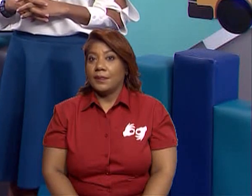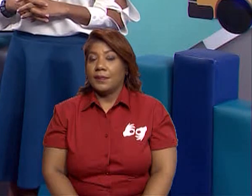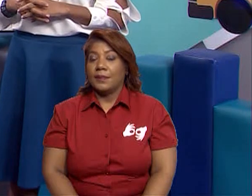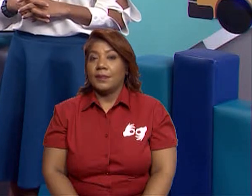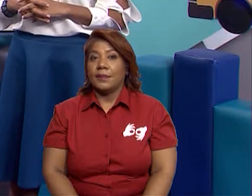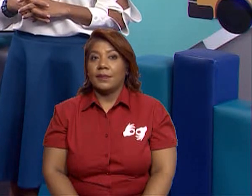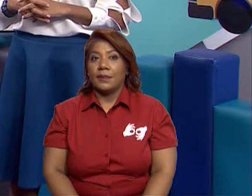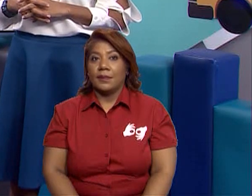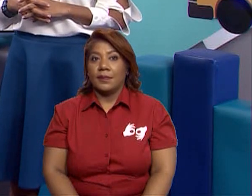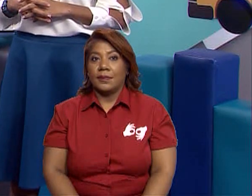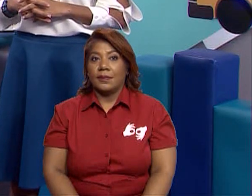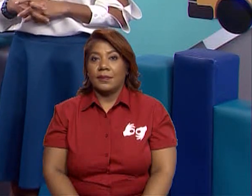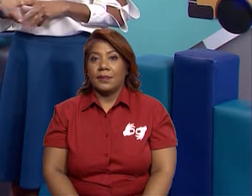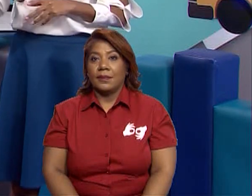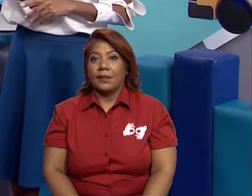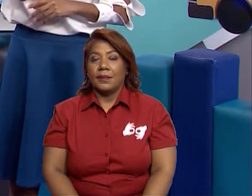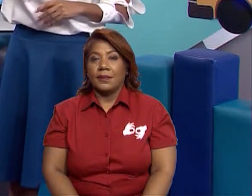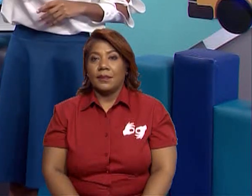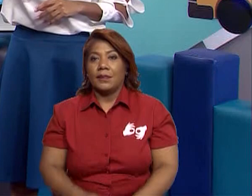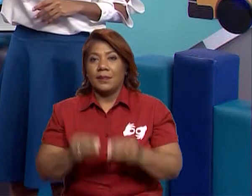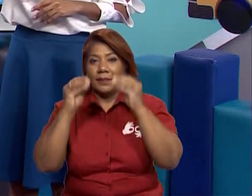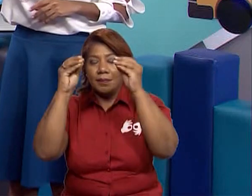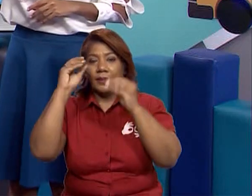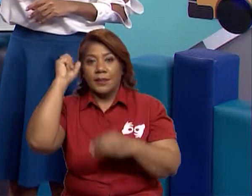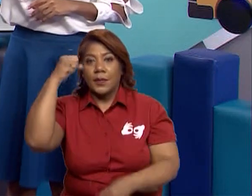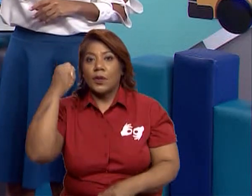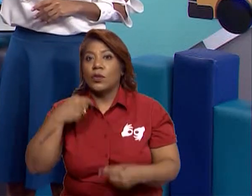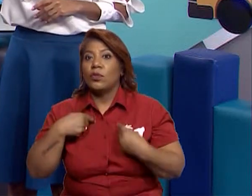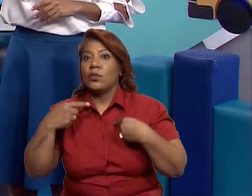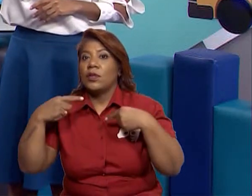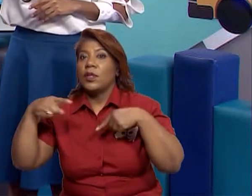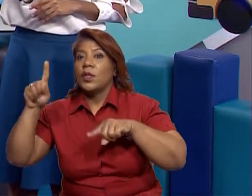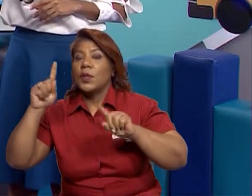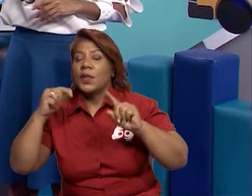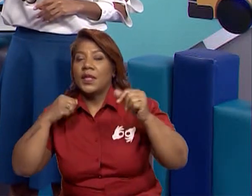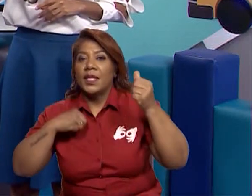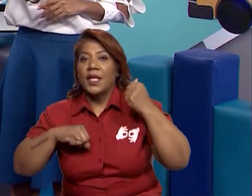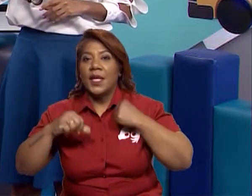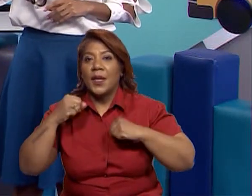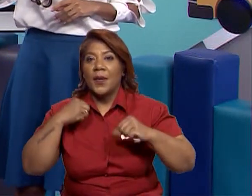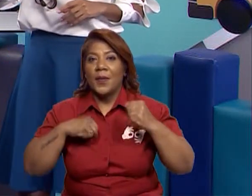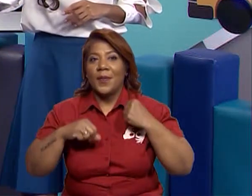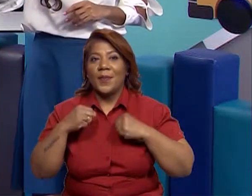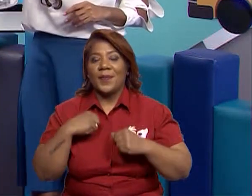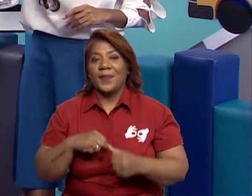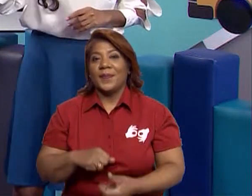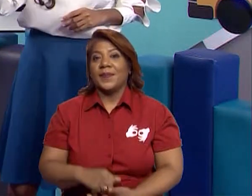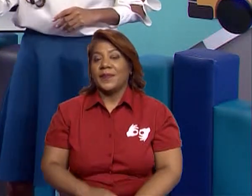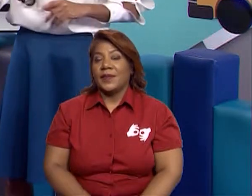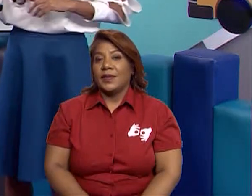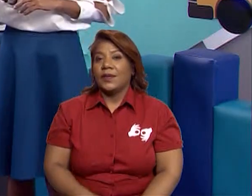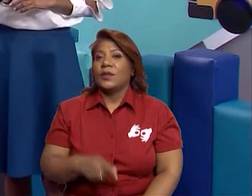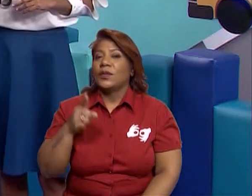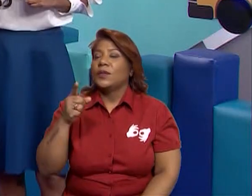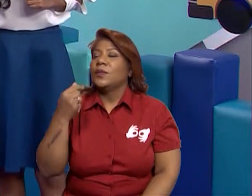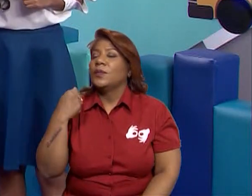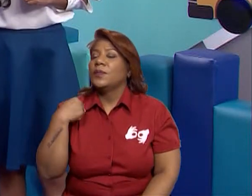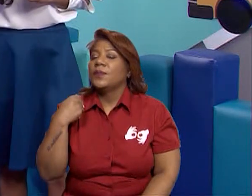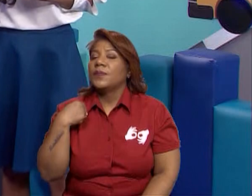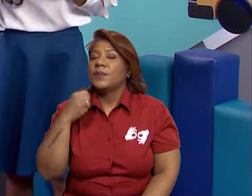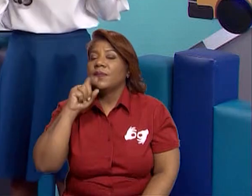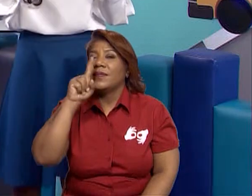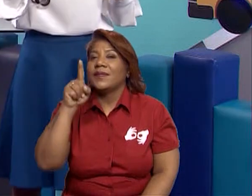Maestro. Dime, Charlene. Yo quiero ir allá. Es que eso es lo que, antes de responderte a ti, William, yo quiero que tú me respondas a